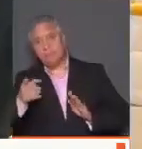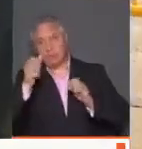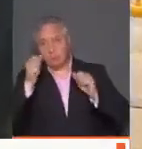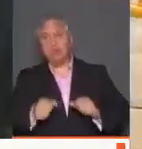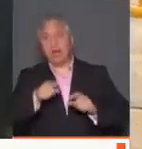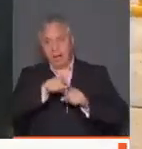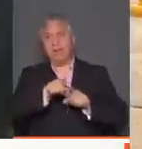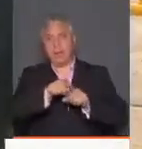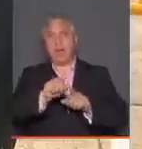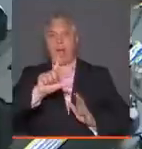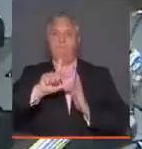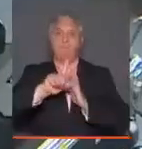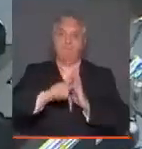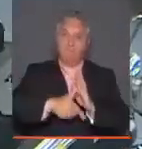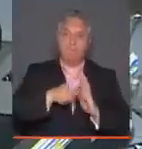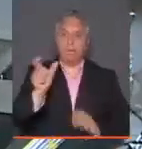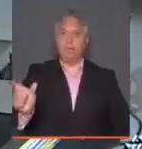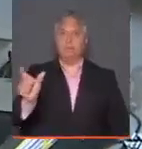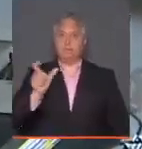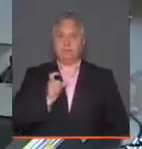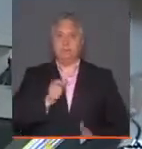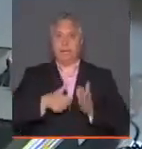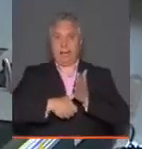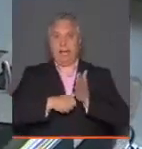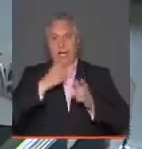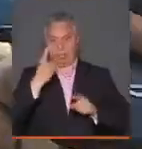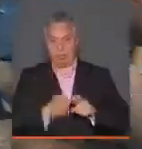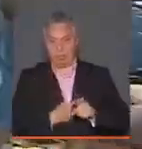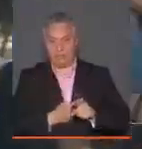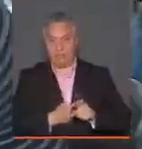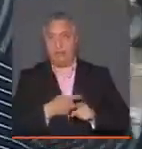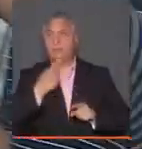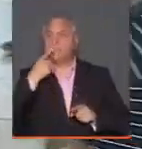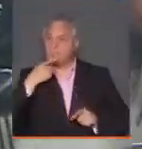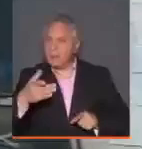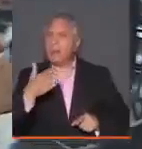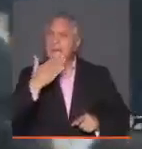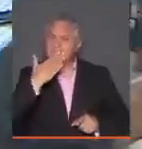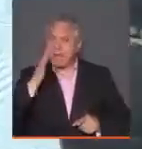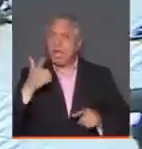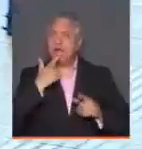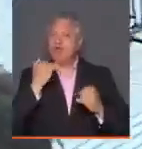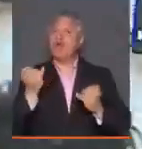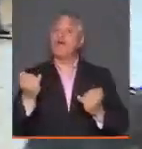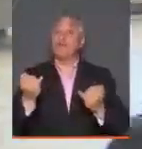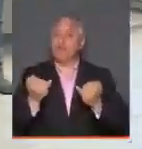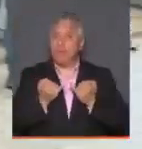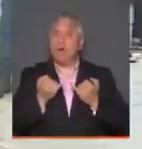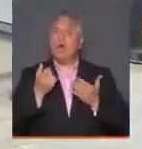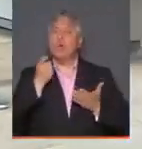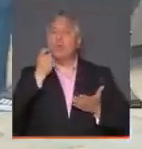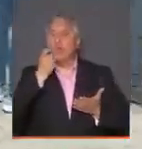usuarios. Aunque existen alternativas, el llamado es a informarse sobre las diversas alternativas.